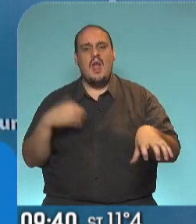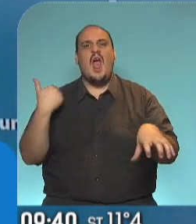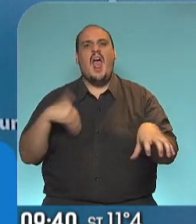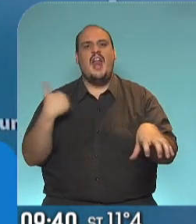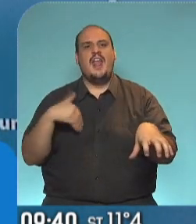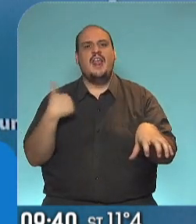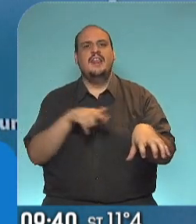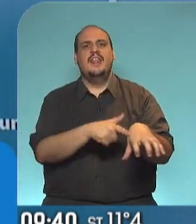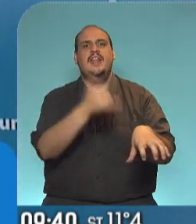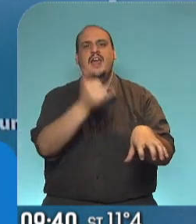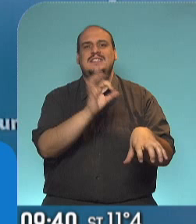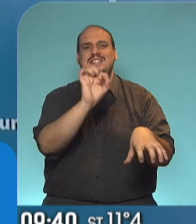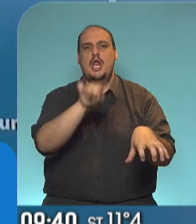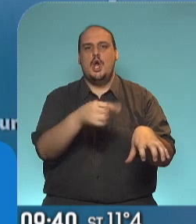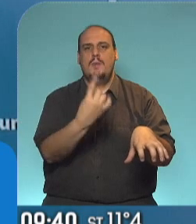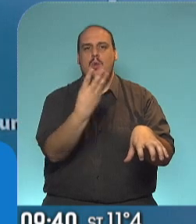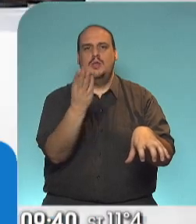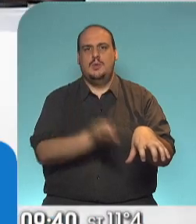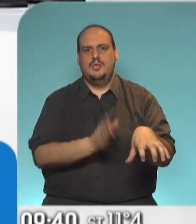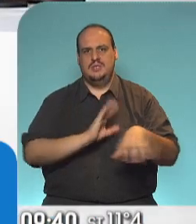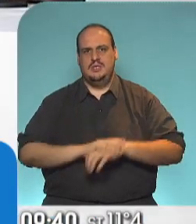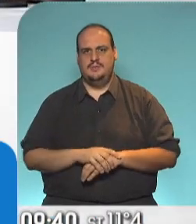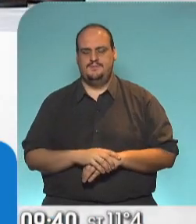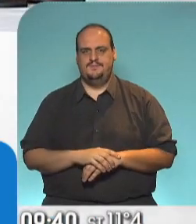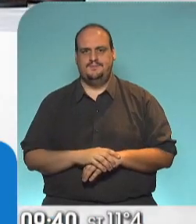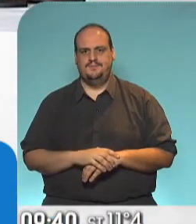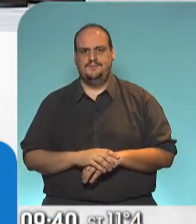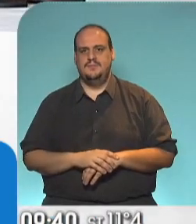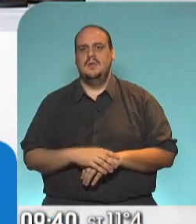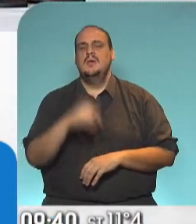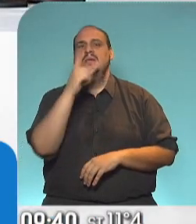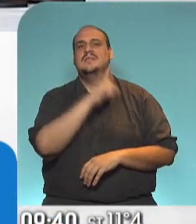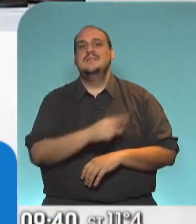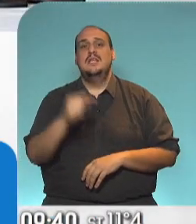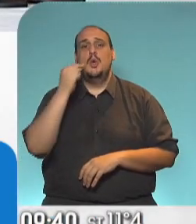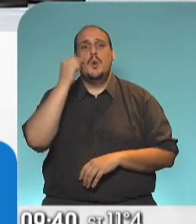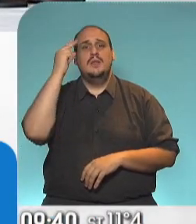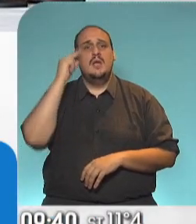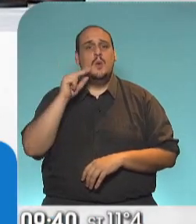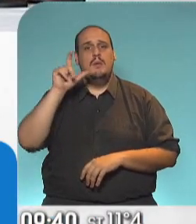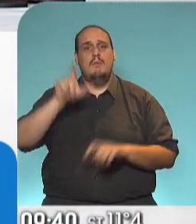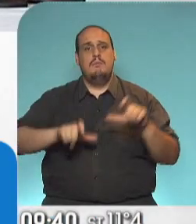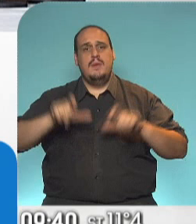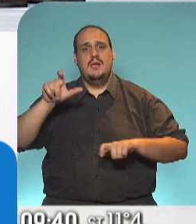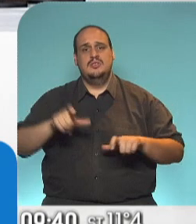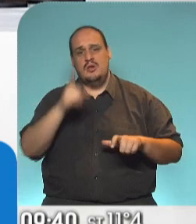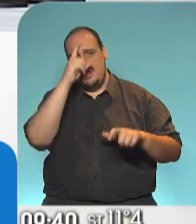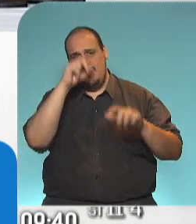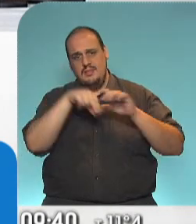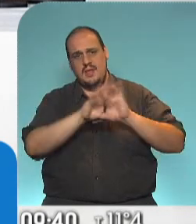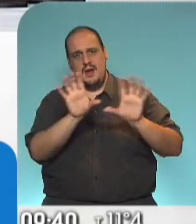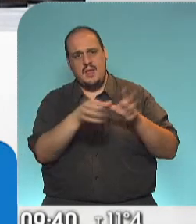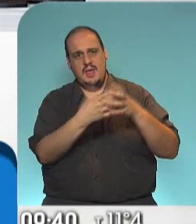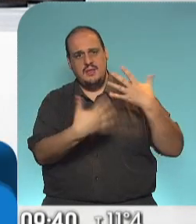representa el 0 4 % 149 personas en unidades de cuidados intensivos